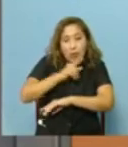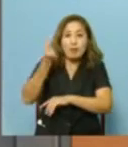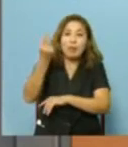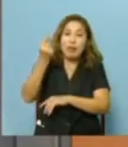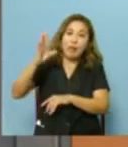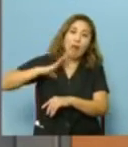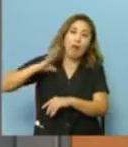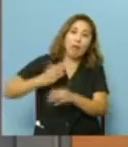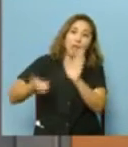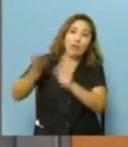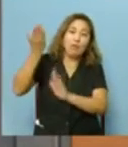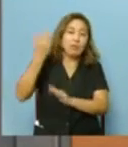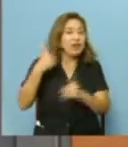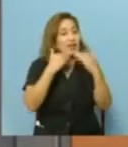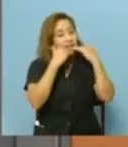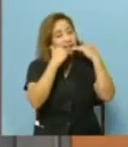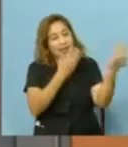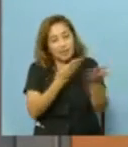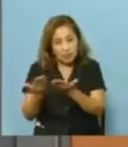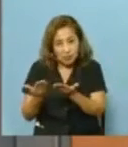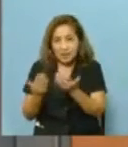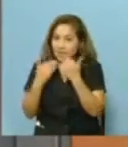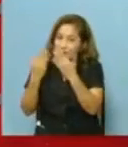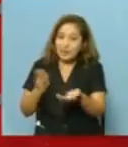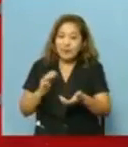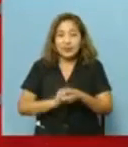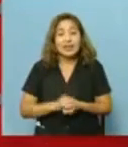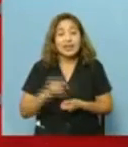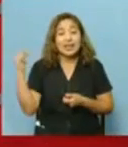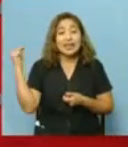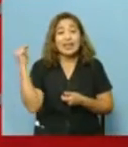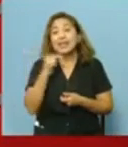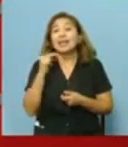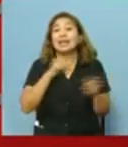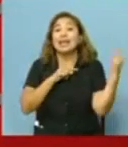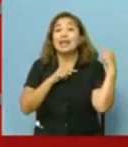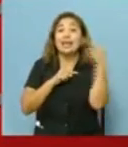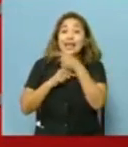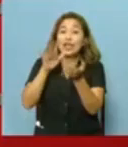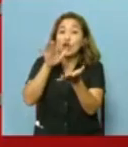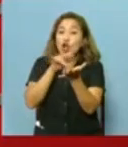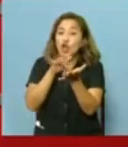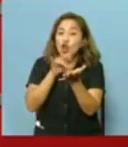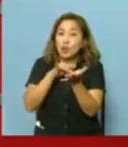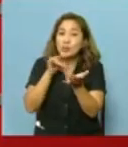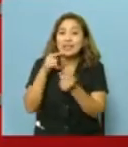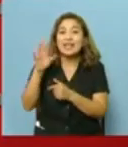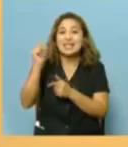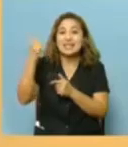más pobre no gastamos muchas gracias por estar a vos de eleconomista gastón de mí